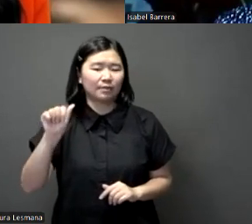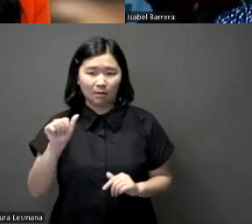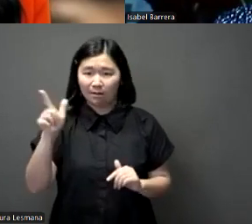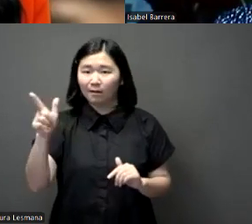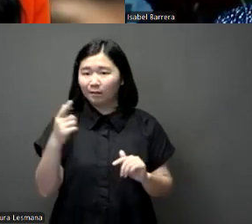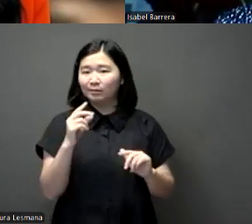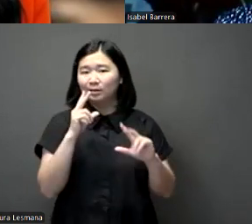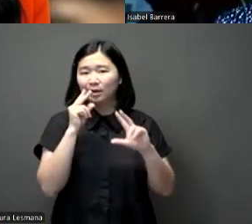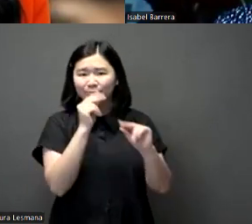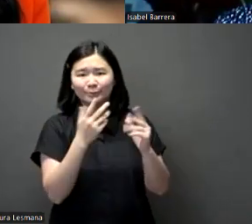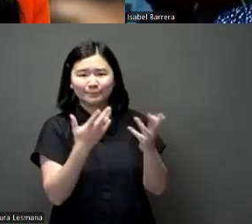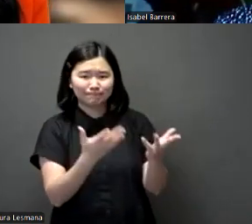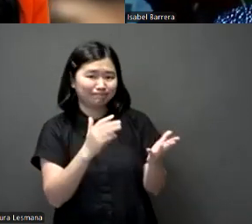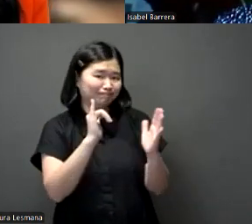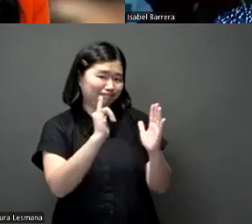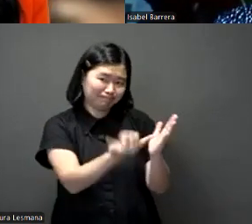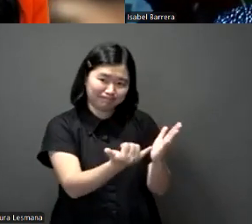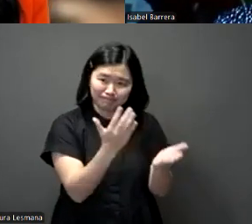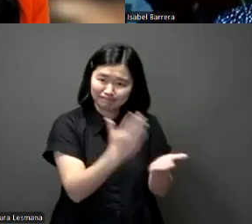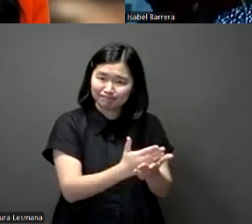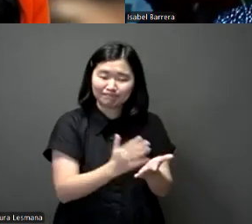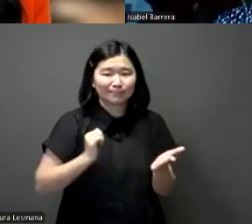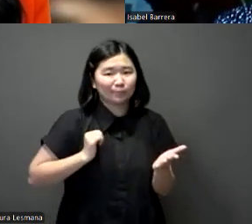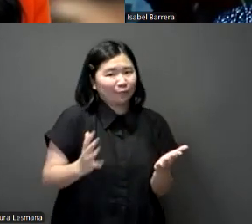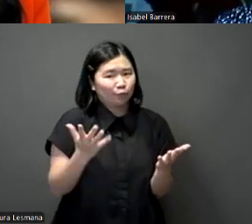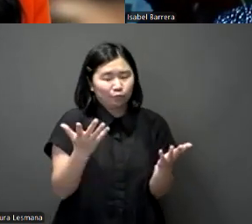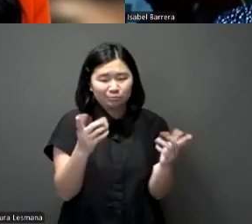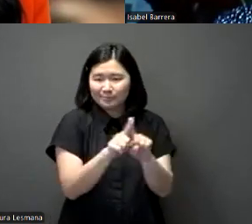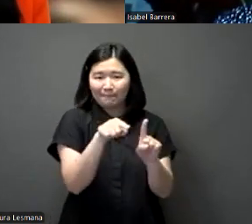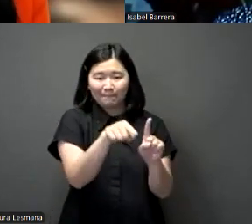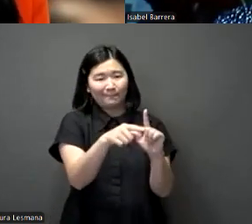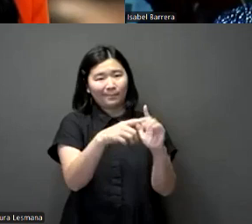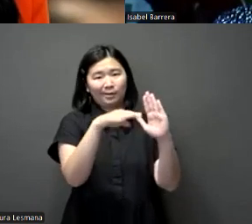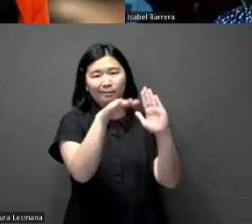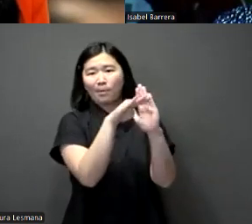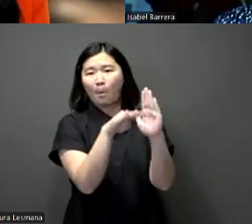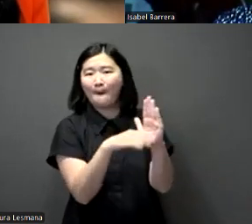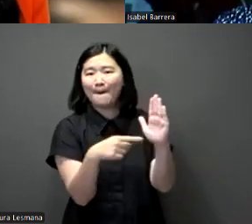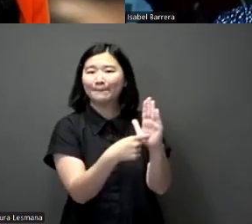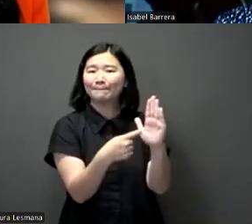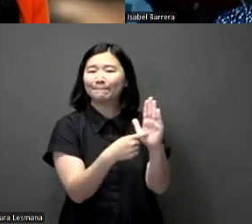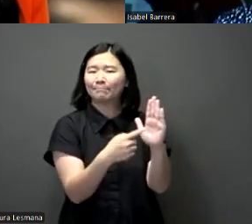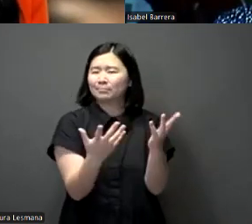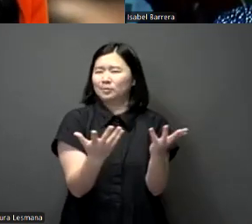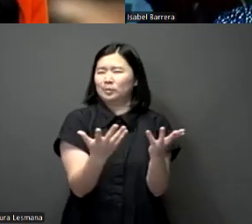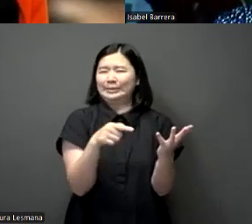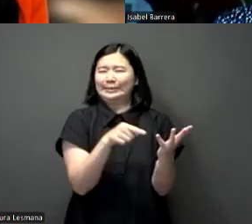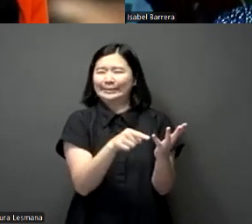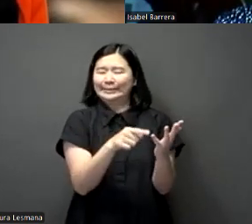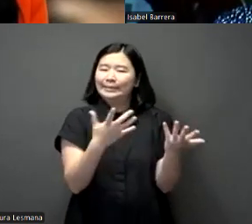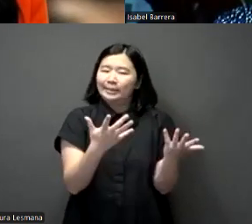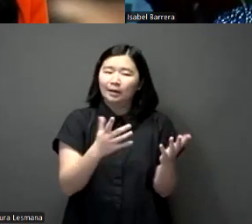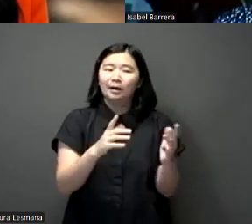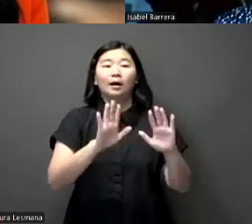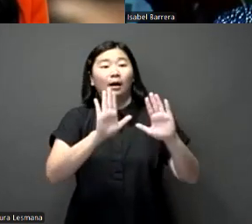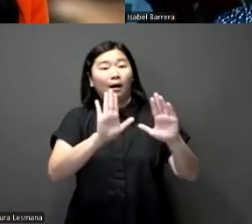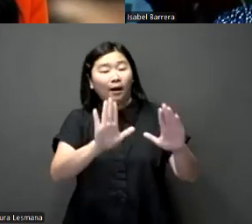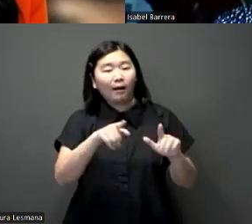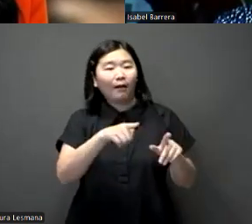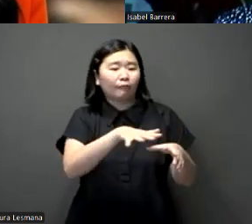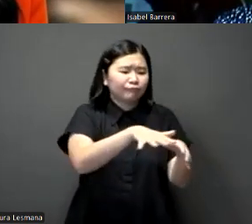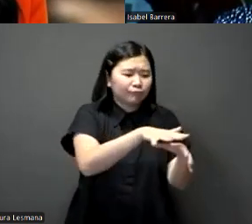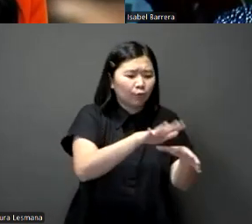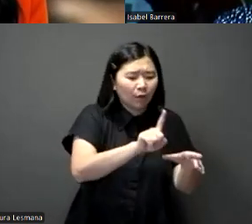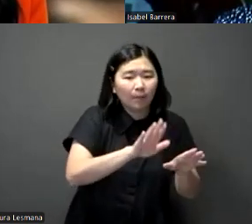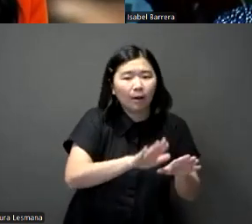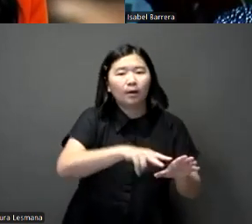equidad, que es lo que estamos trabajando actualmente, esas estrategias en una discusión